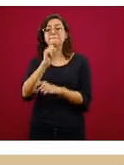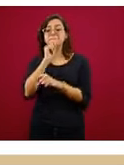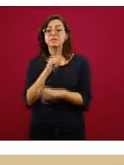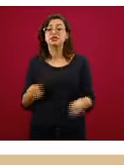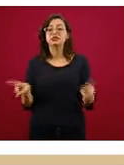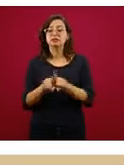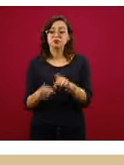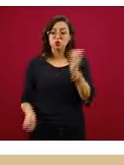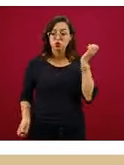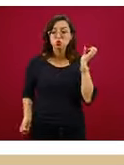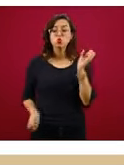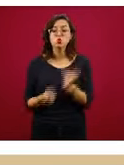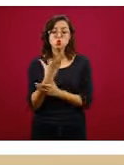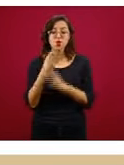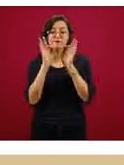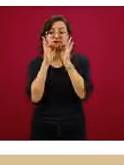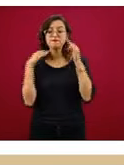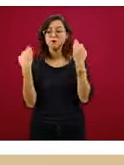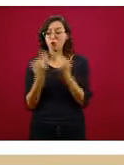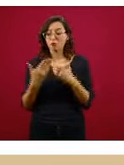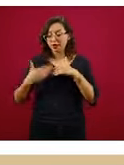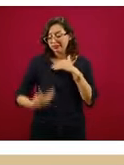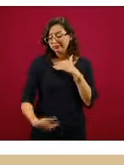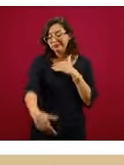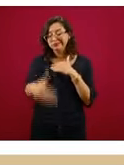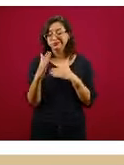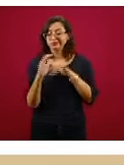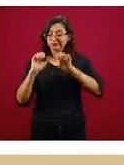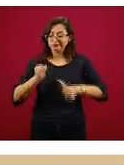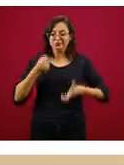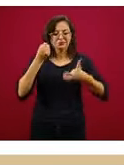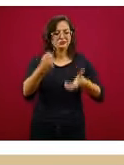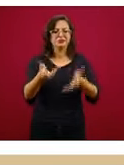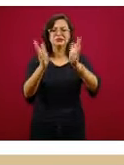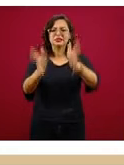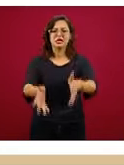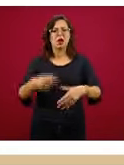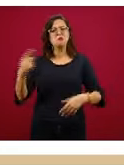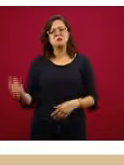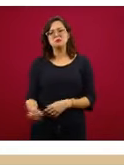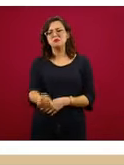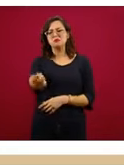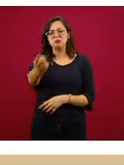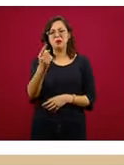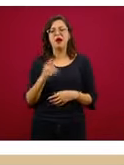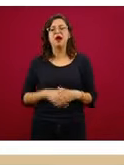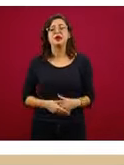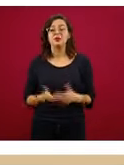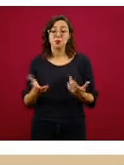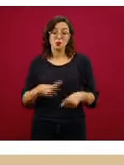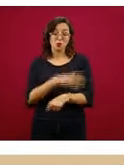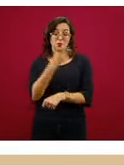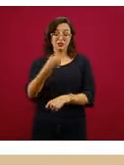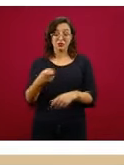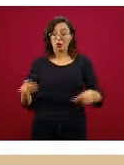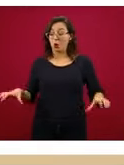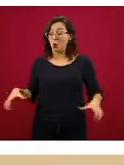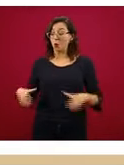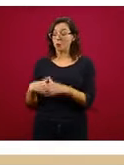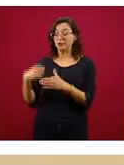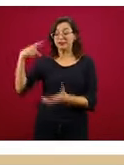que una vez y en los próximos años esta inversión sea permanente. Y por eso creemos que la acción comunitaria, que ha sido una de